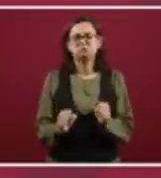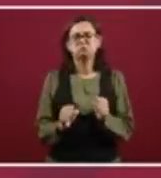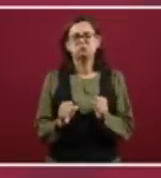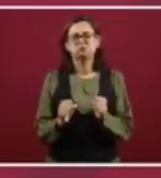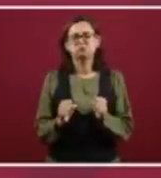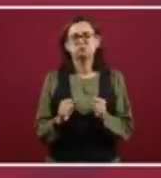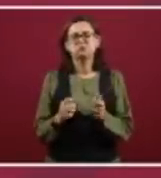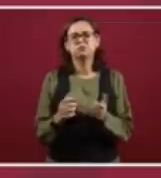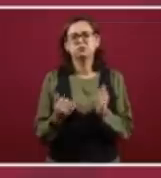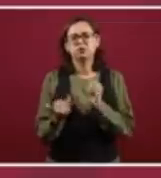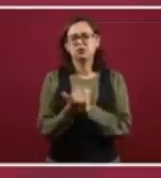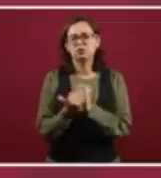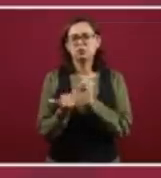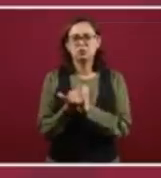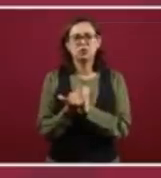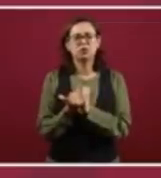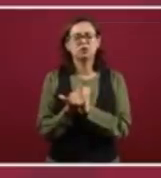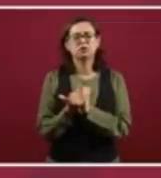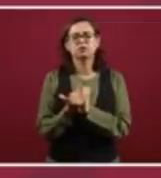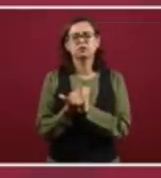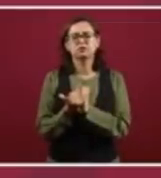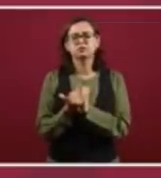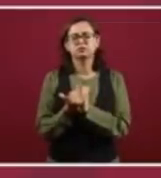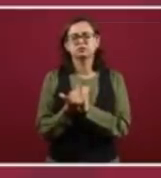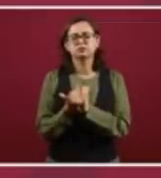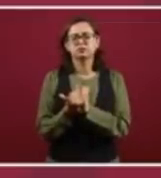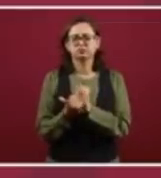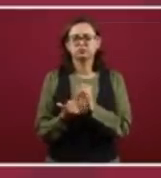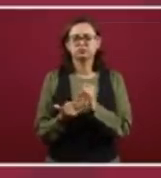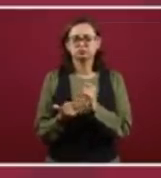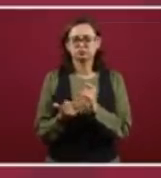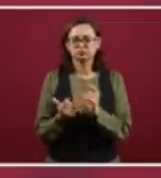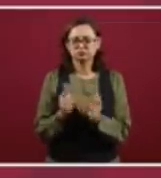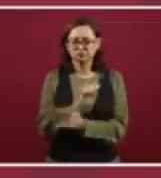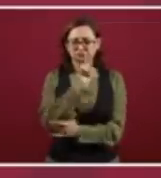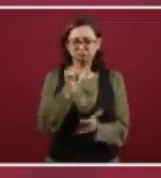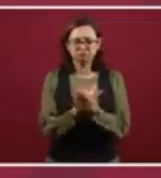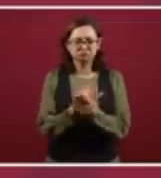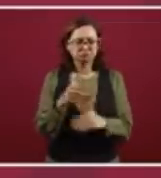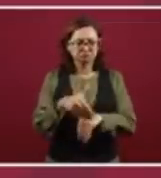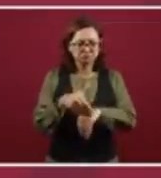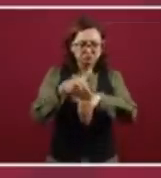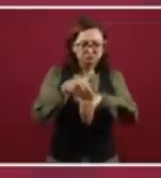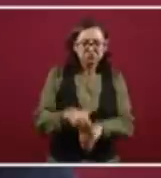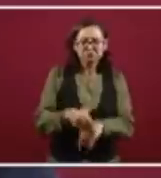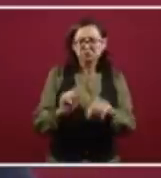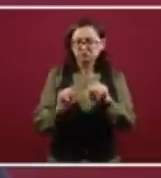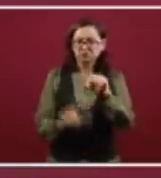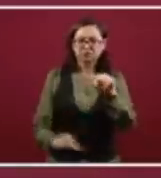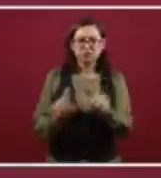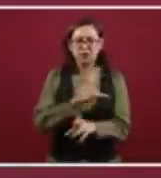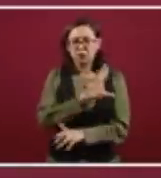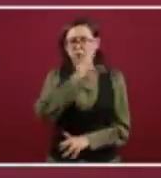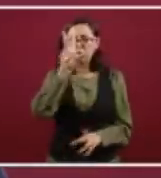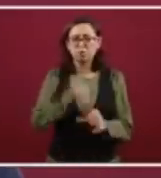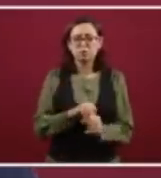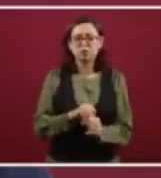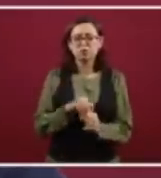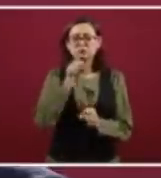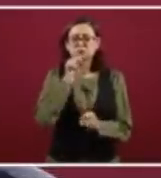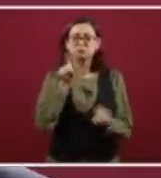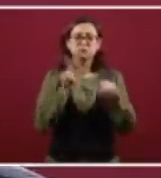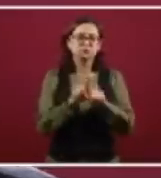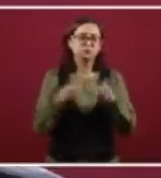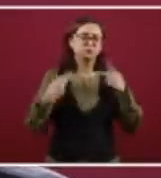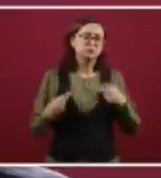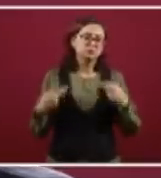y estableciéndose un verdadero Estado de Derecho y una auténtica